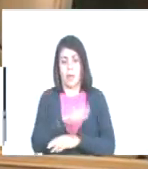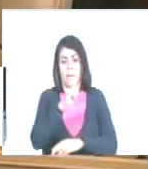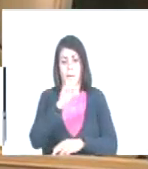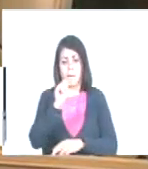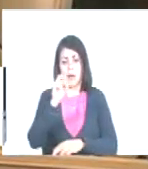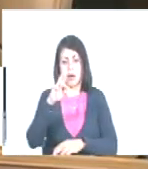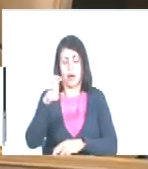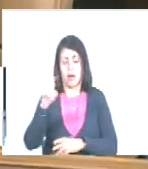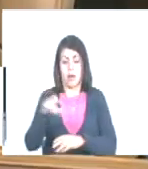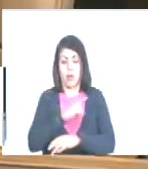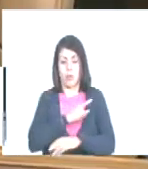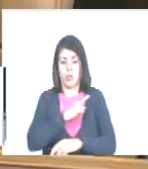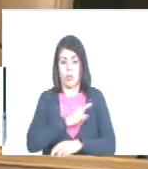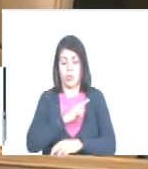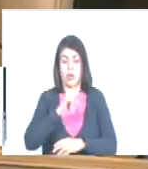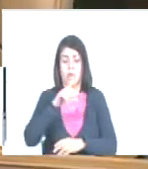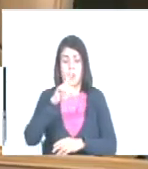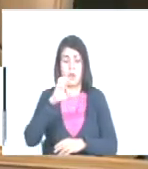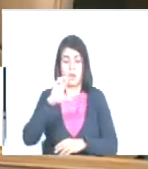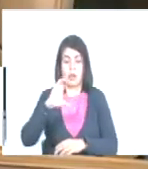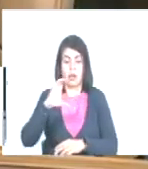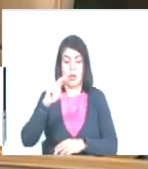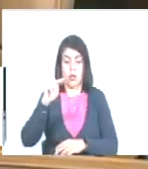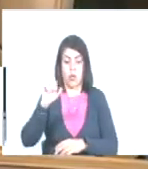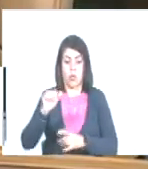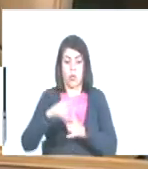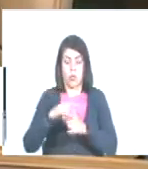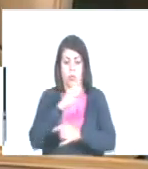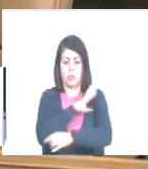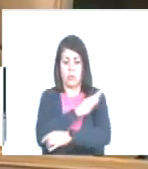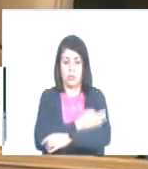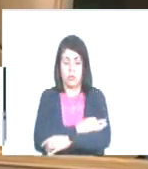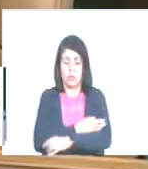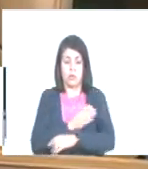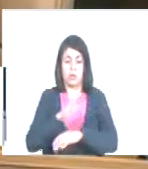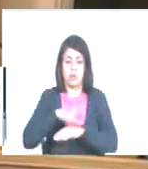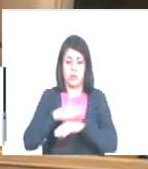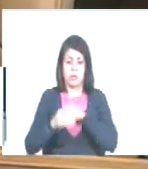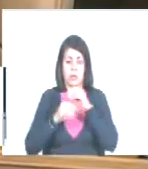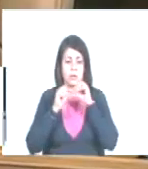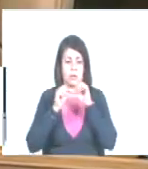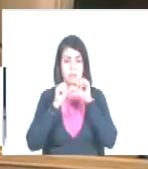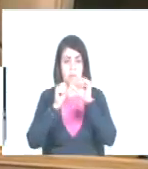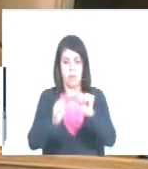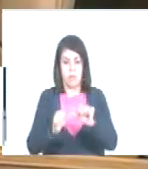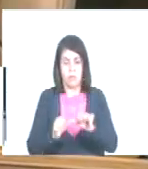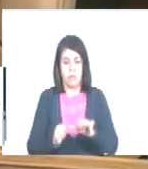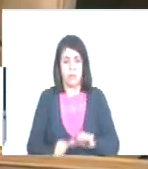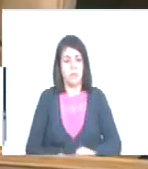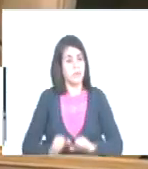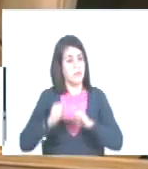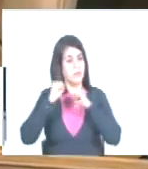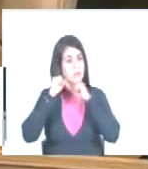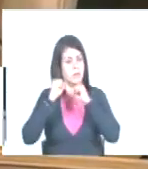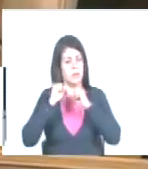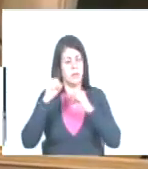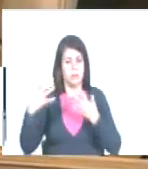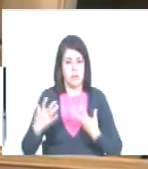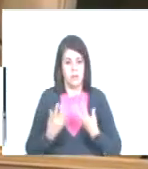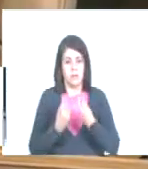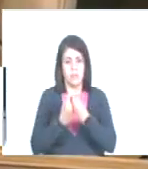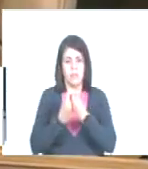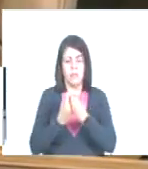México, Universidad, Lecuna y Fuerzas Armadas, permaneciendo de manera combativa para